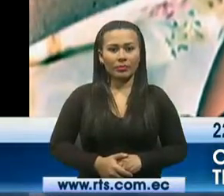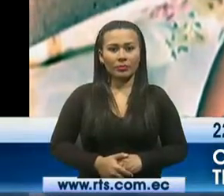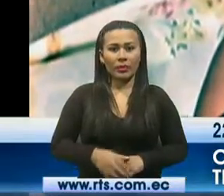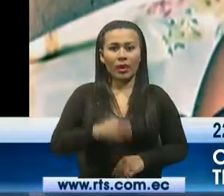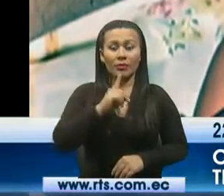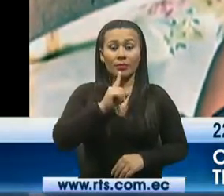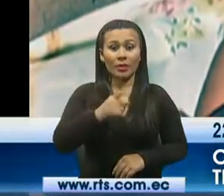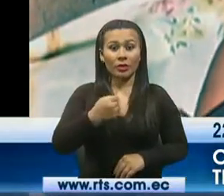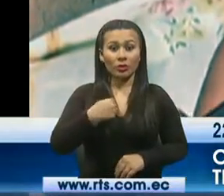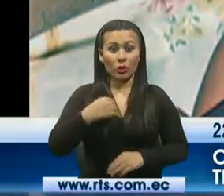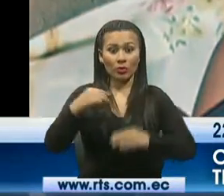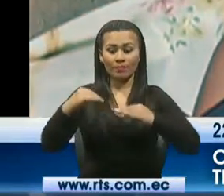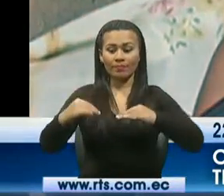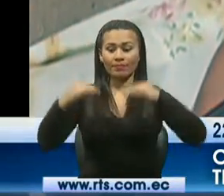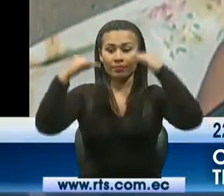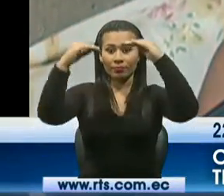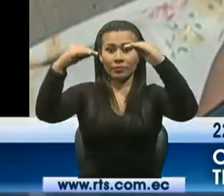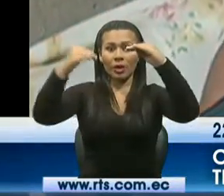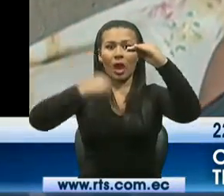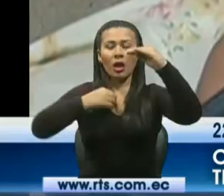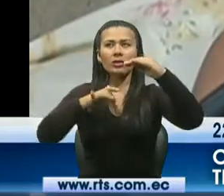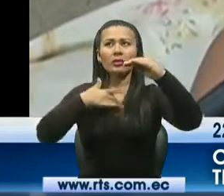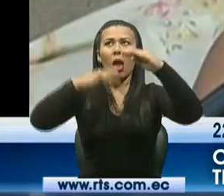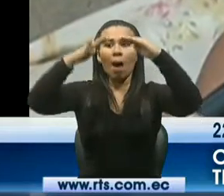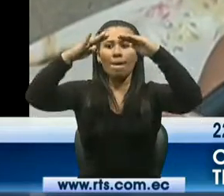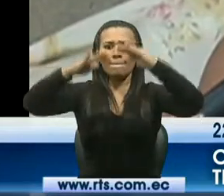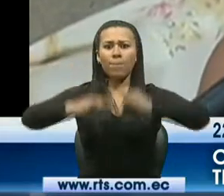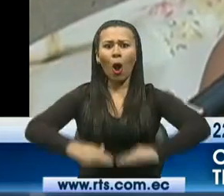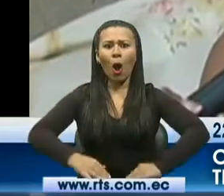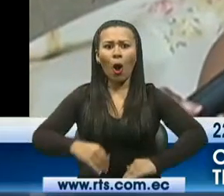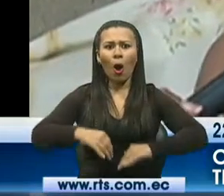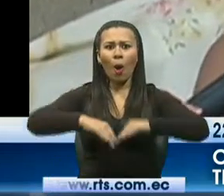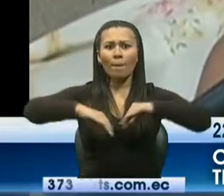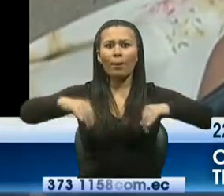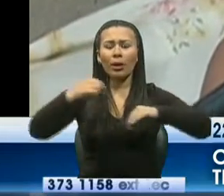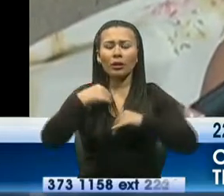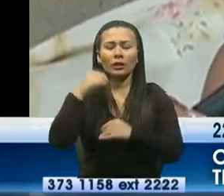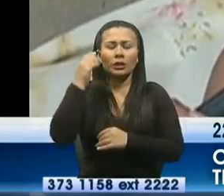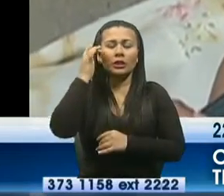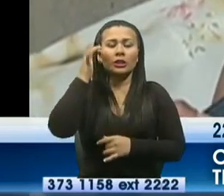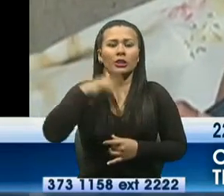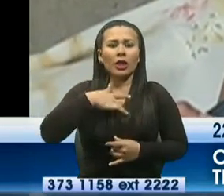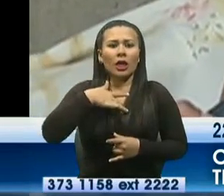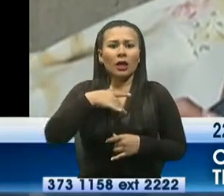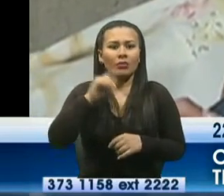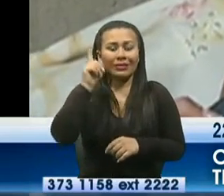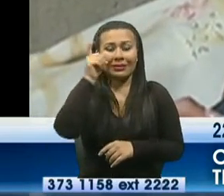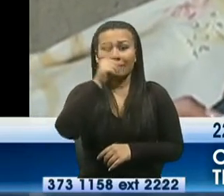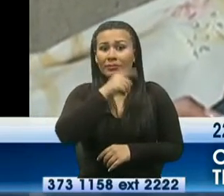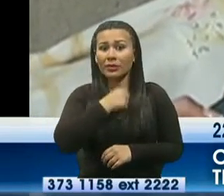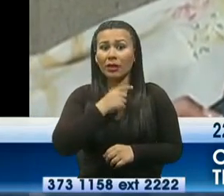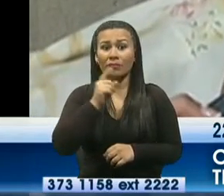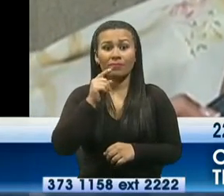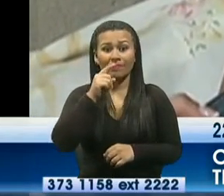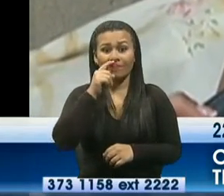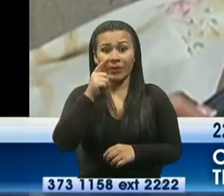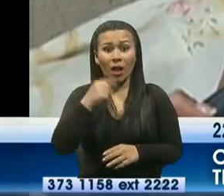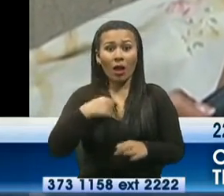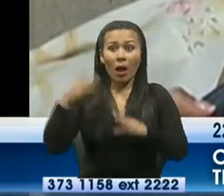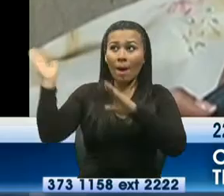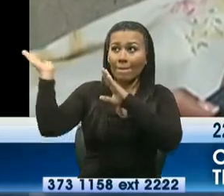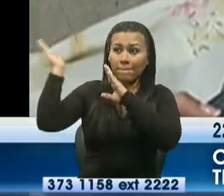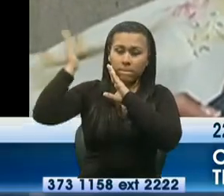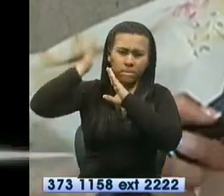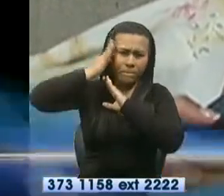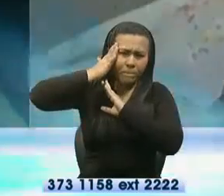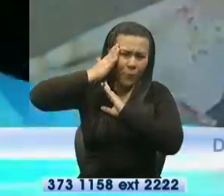Caímos de arriba, caímos de la sala y yo sentí que eso hizo track, que se abrió y como que algo nos jaló y caímos abajo. Y ahí nos cayeron